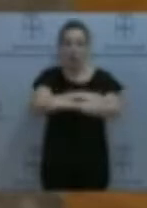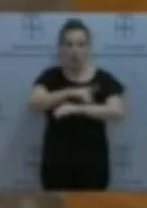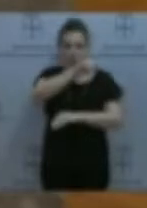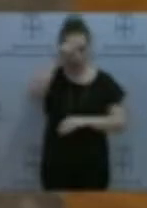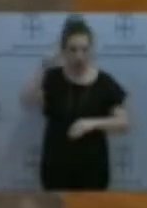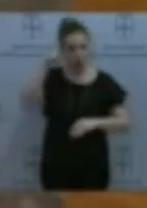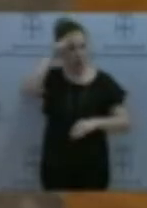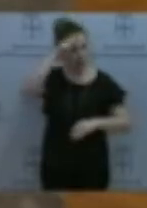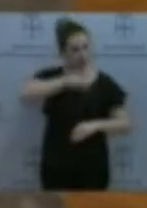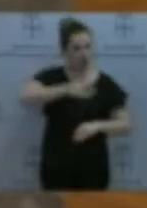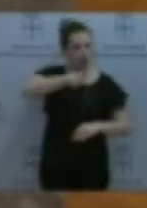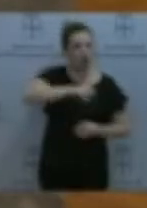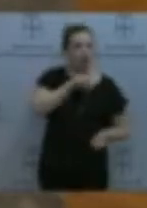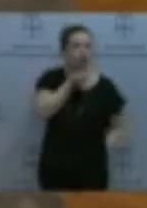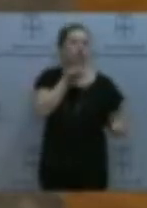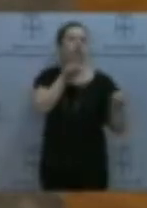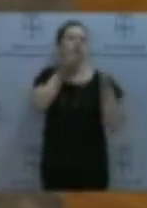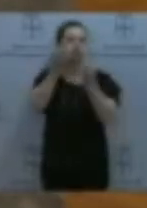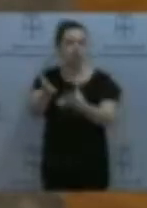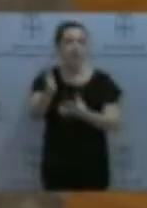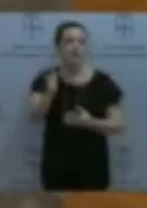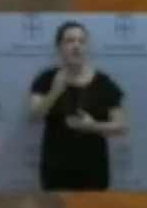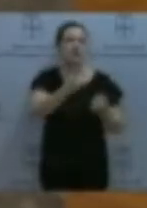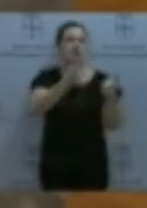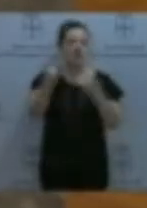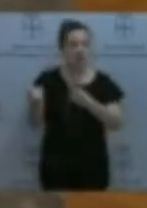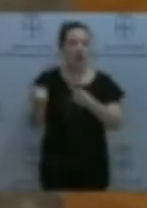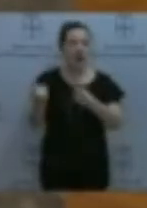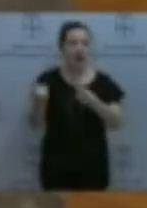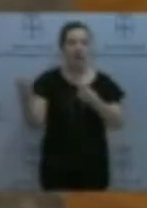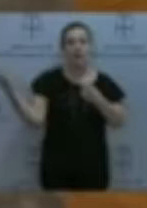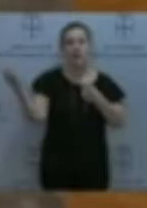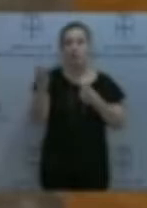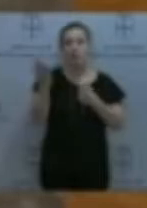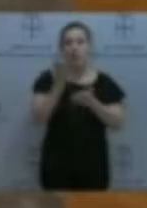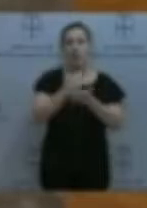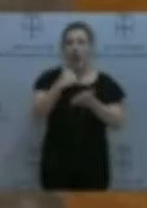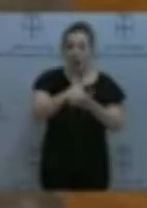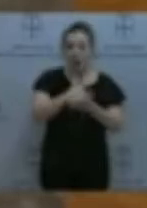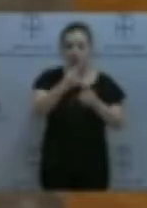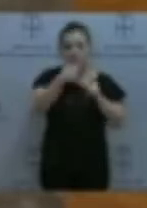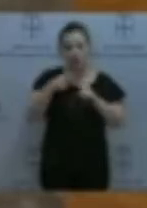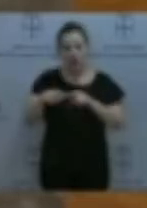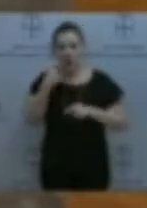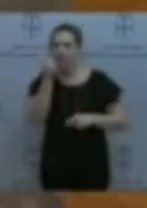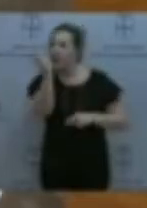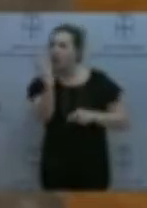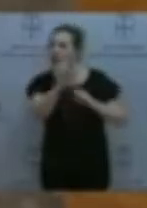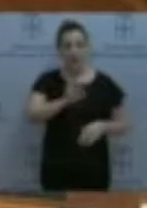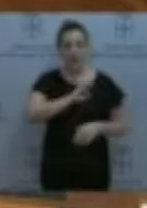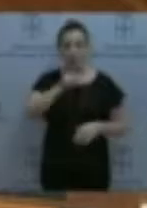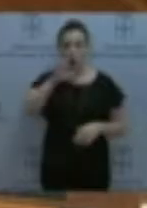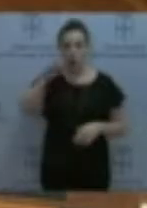necesidad de incidir en los distintos parámetros que configuran el precio final de la energía eléctrica, tanto en el ámbito industrial como el